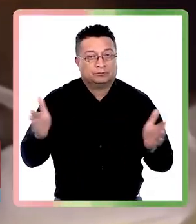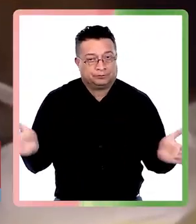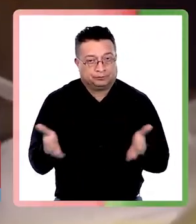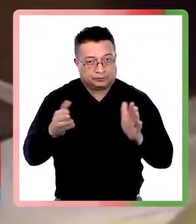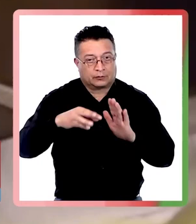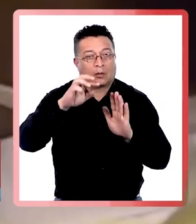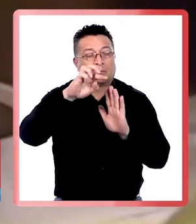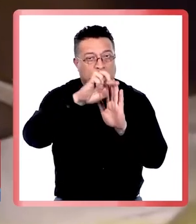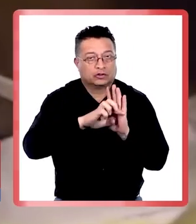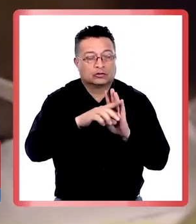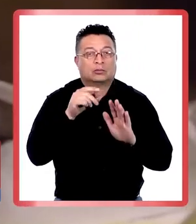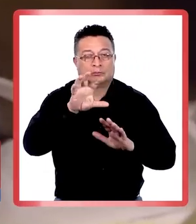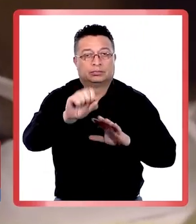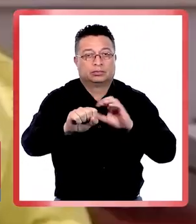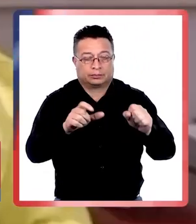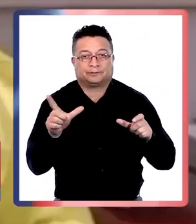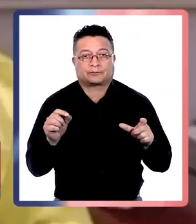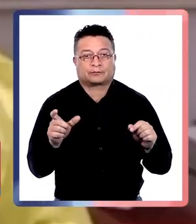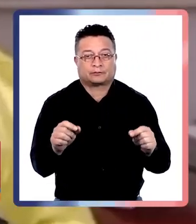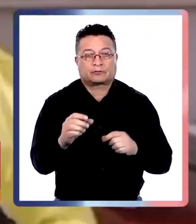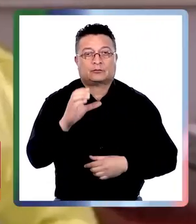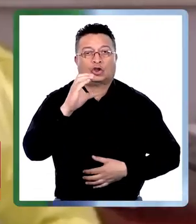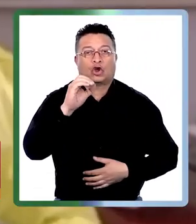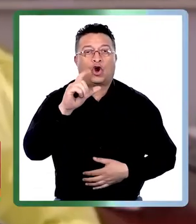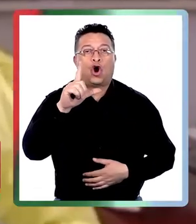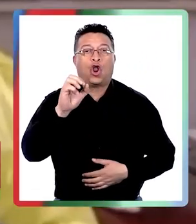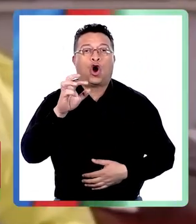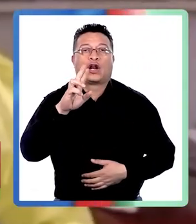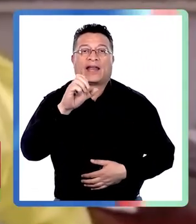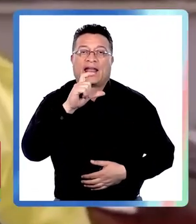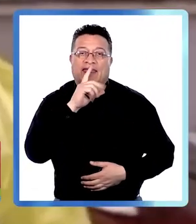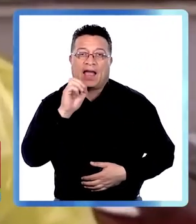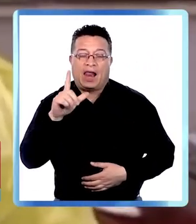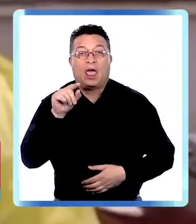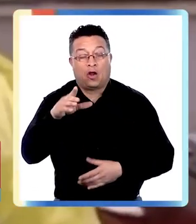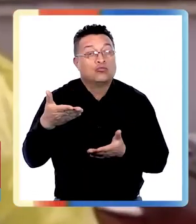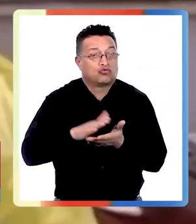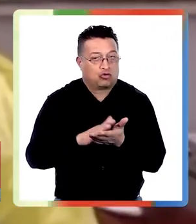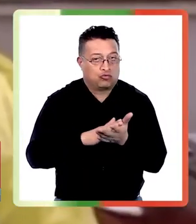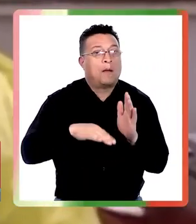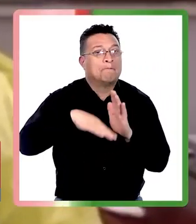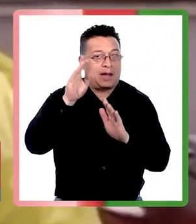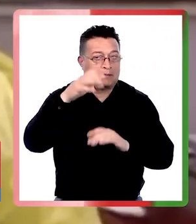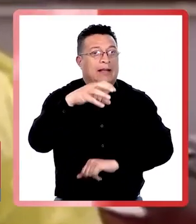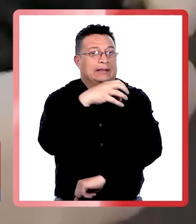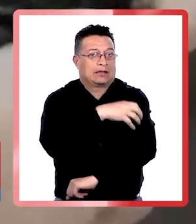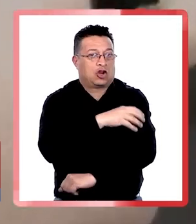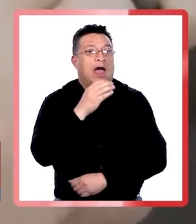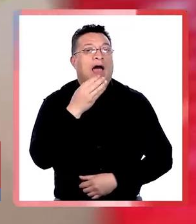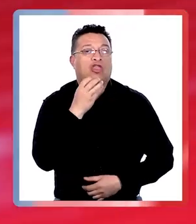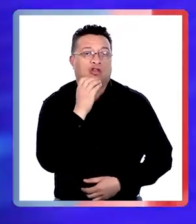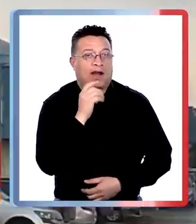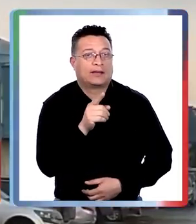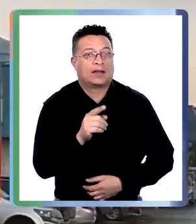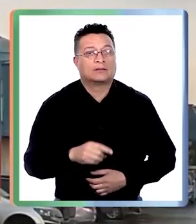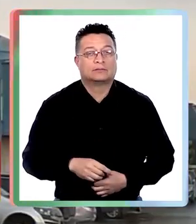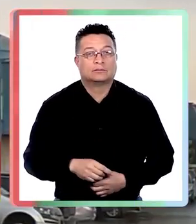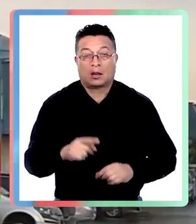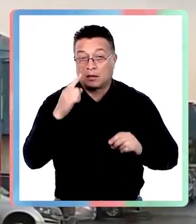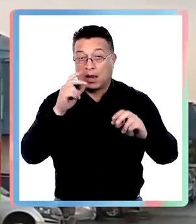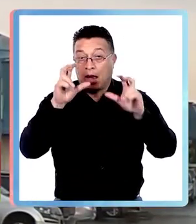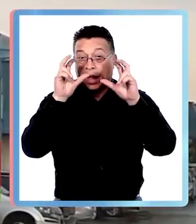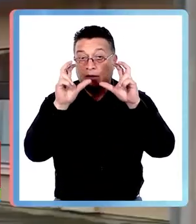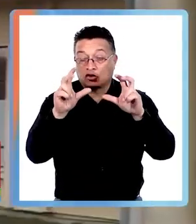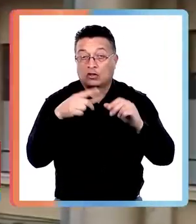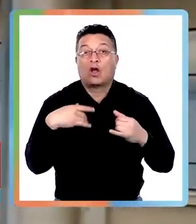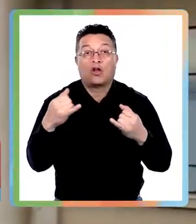para la prevención y detección del cáncer colorrectal, una de las primeras causas de muerte de la región de Antofagasta. Mucha